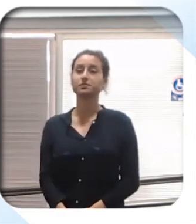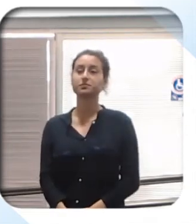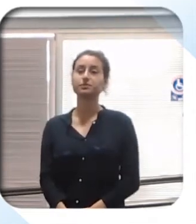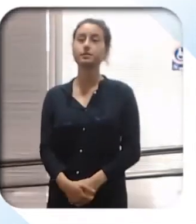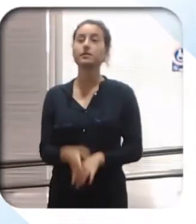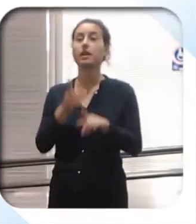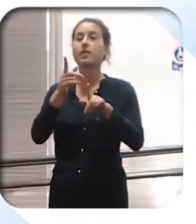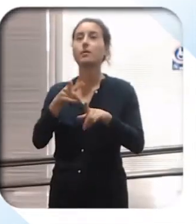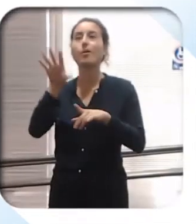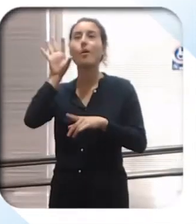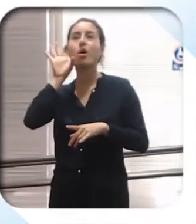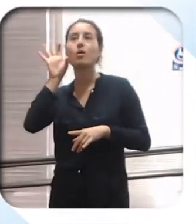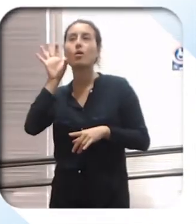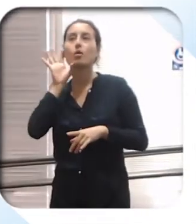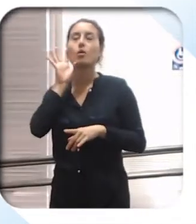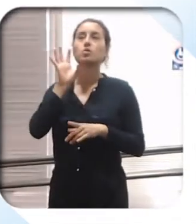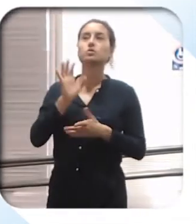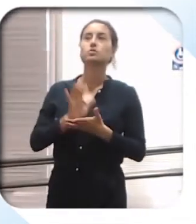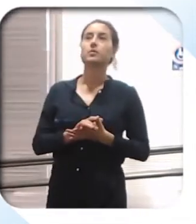Y también cuando escucho